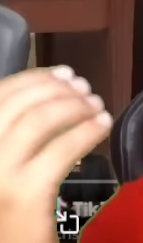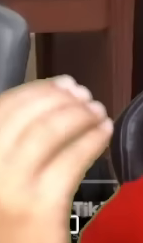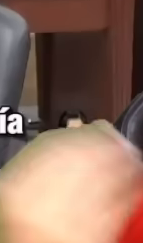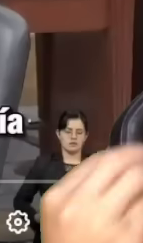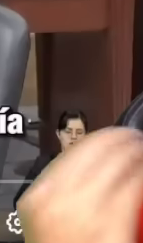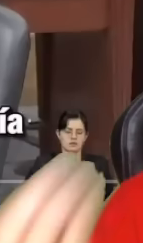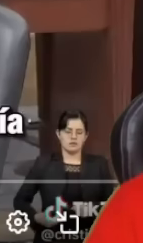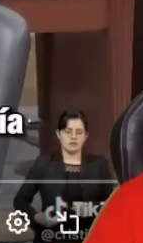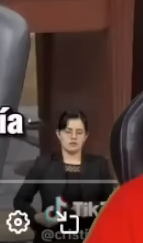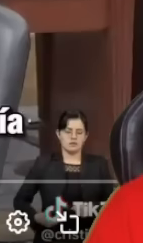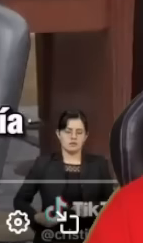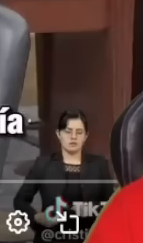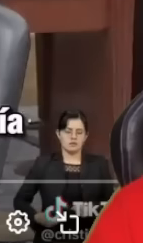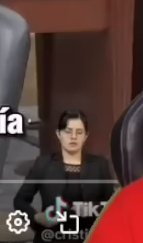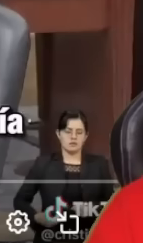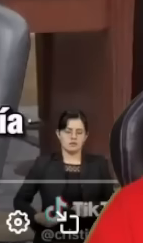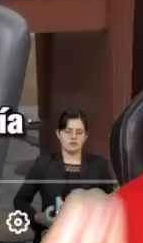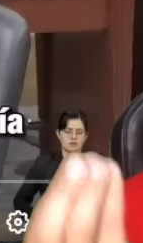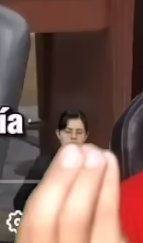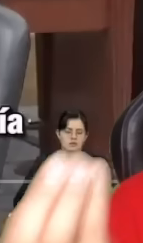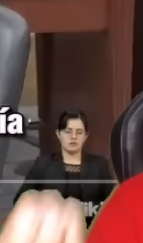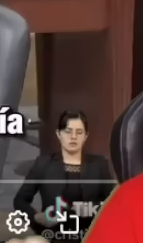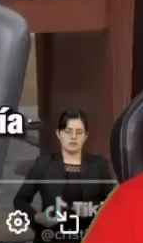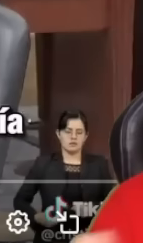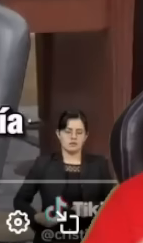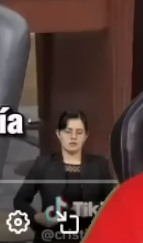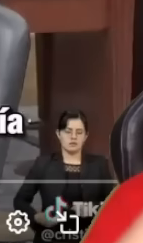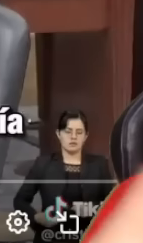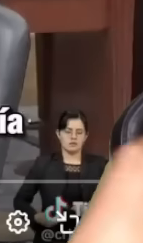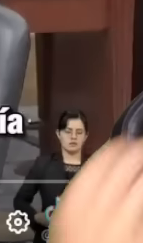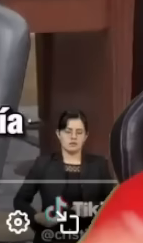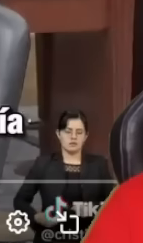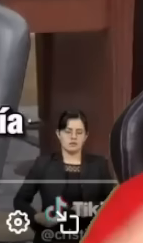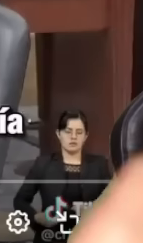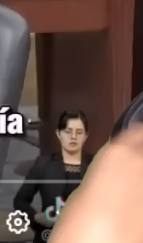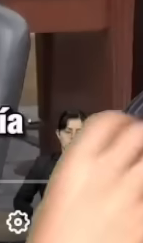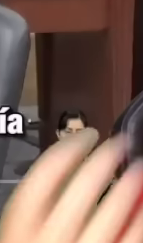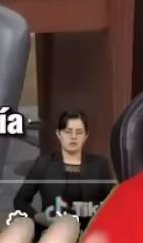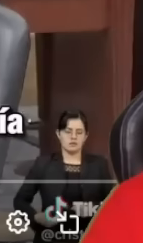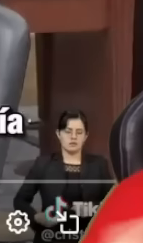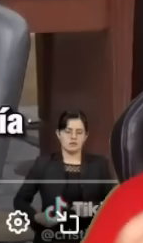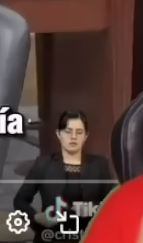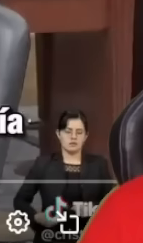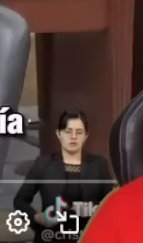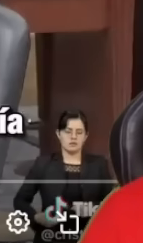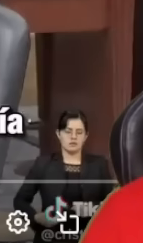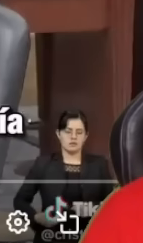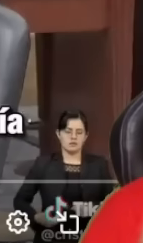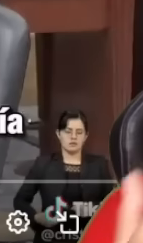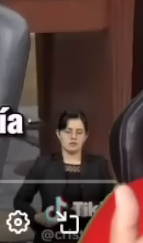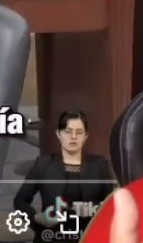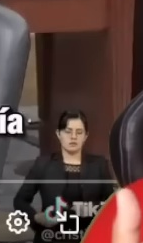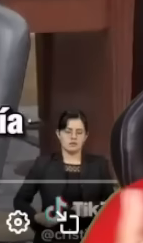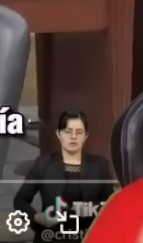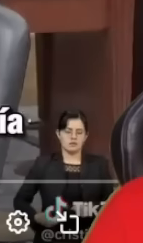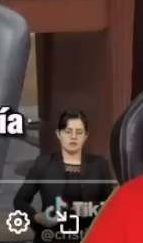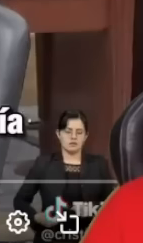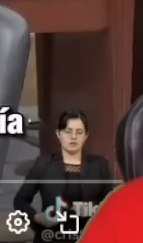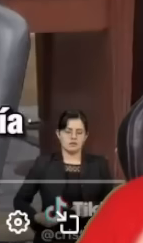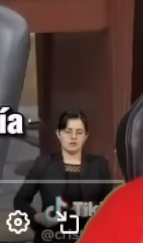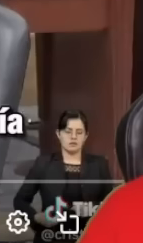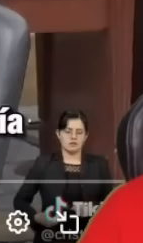imagínense pidieron quitar hasta la hora nacional porque hace propaganda en pro de la doctora sh y